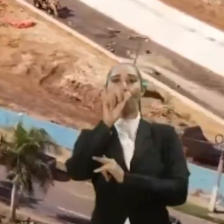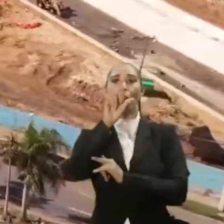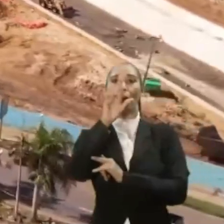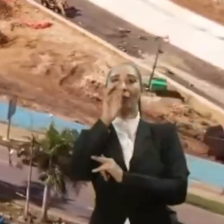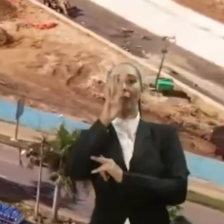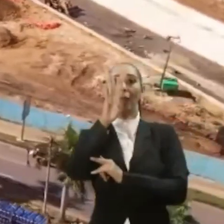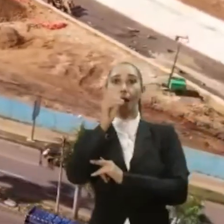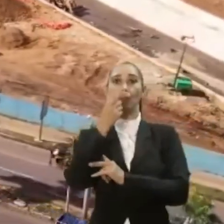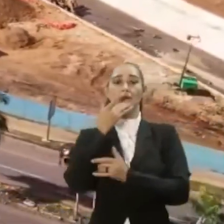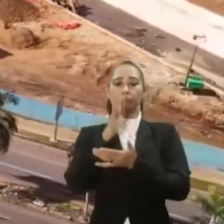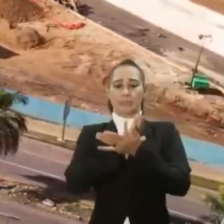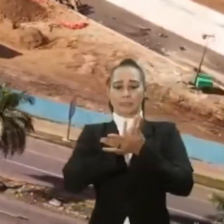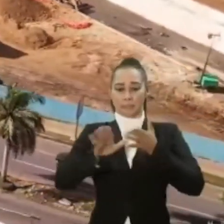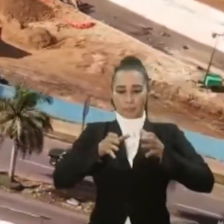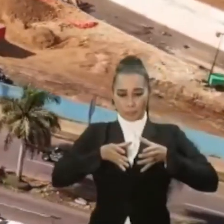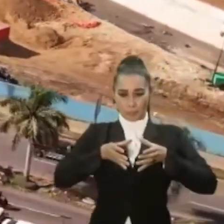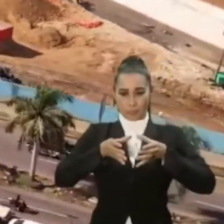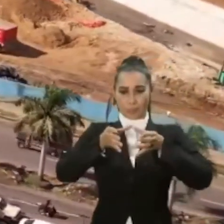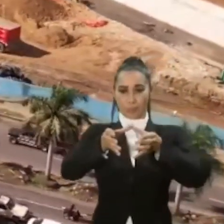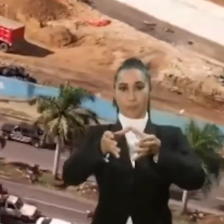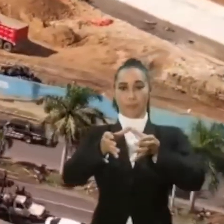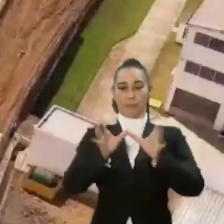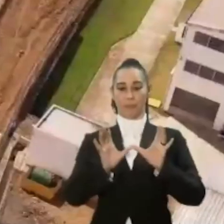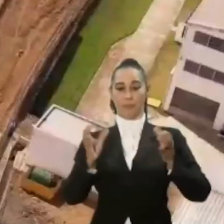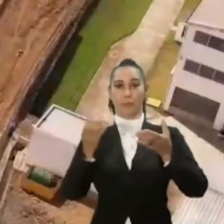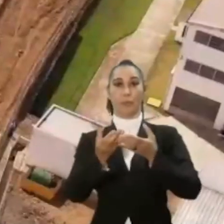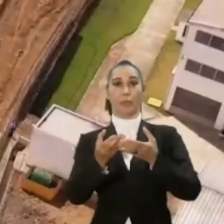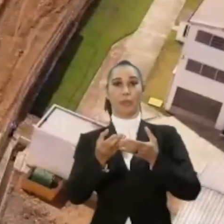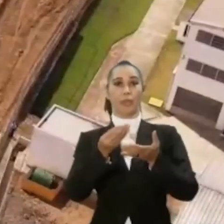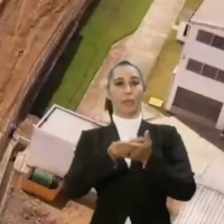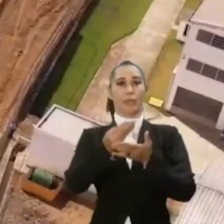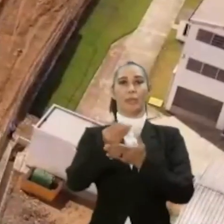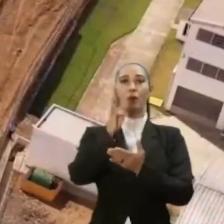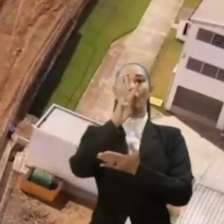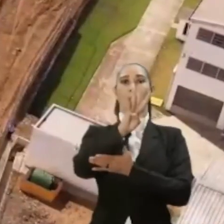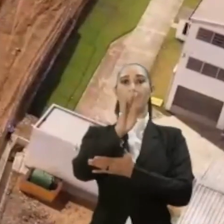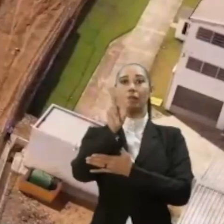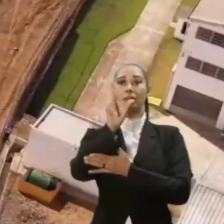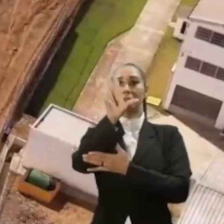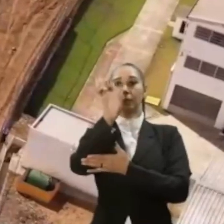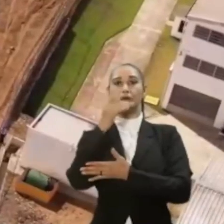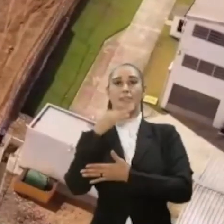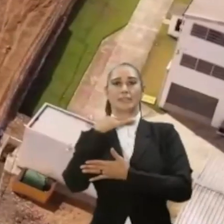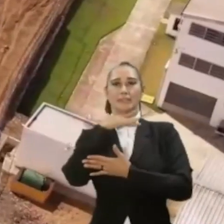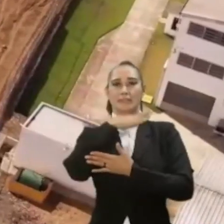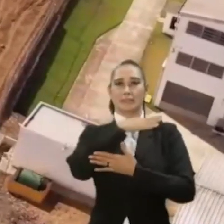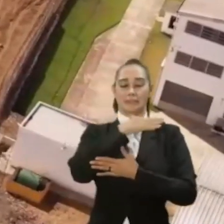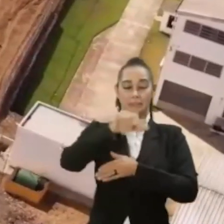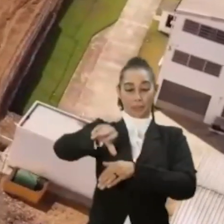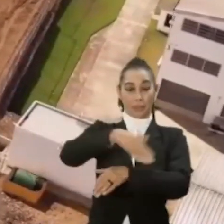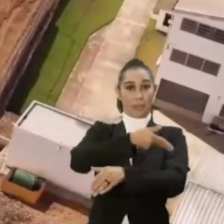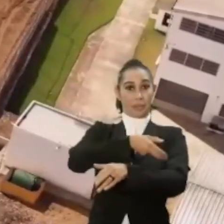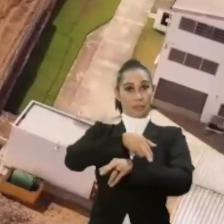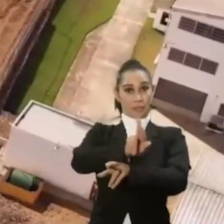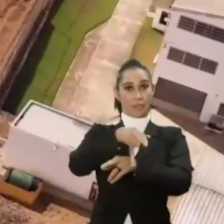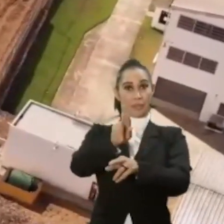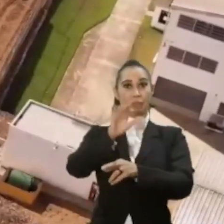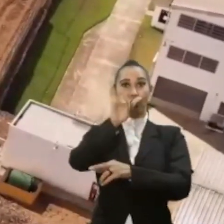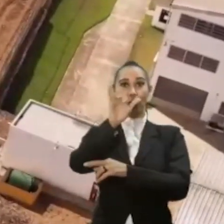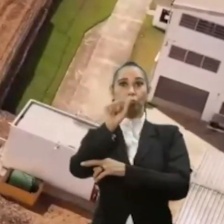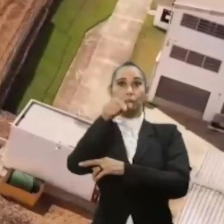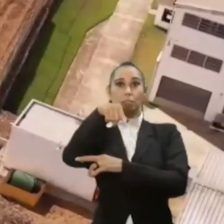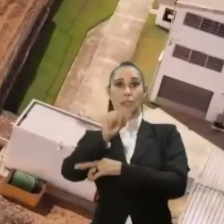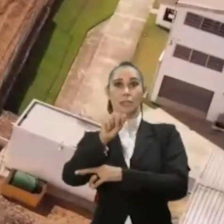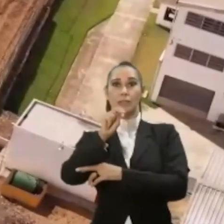estamos saneando el arroyo que genera el 43% de la contaminación del río Yaque del Norte. Es bueno